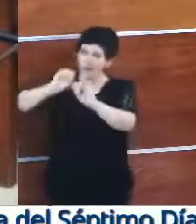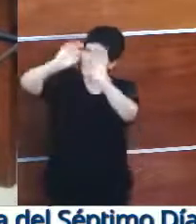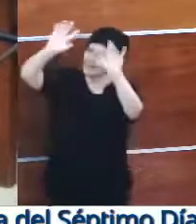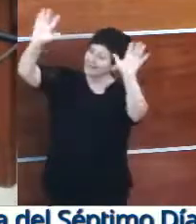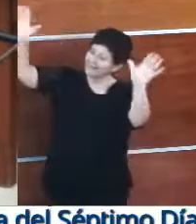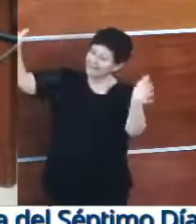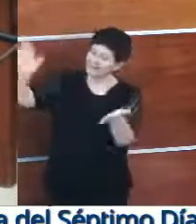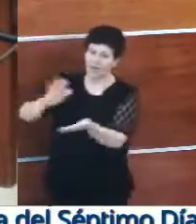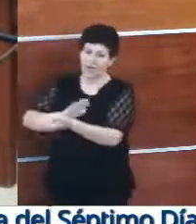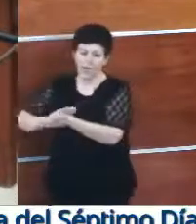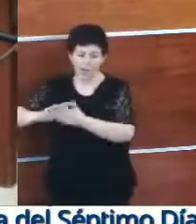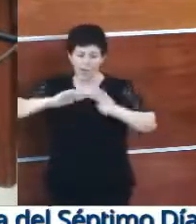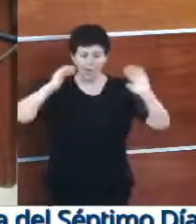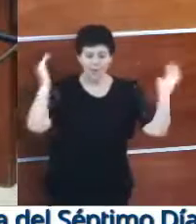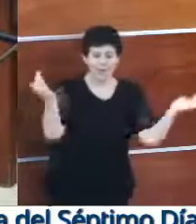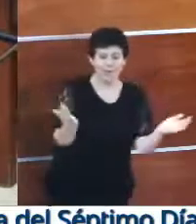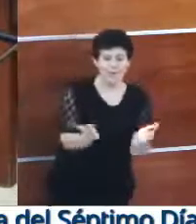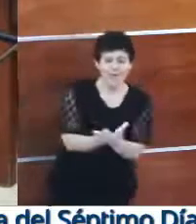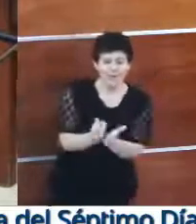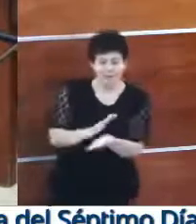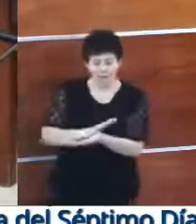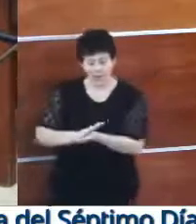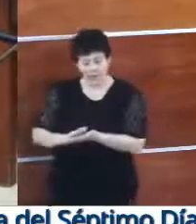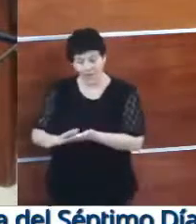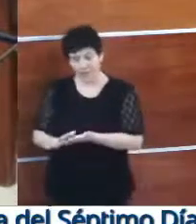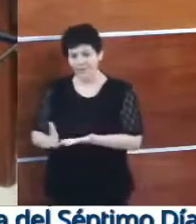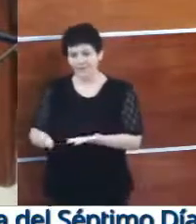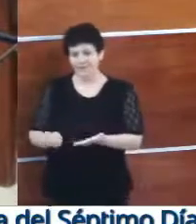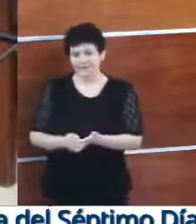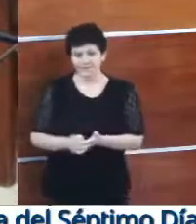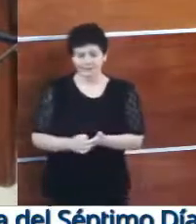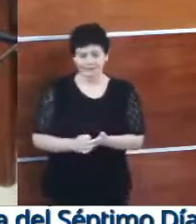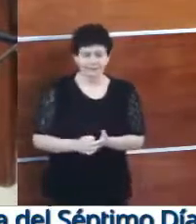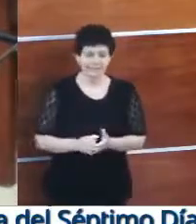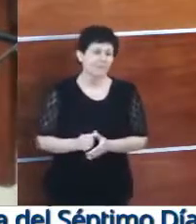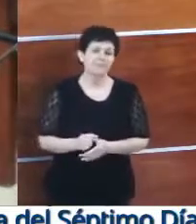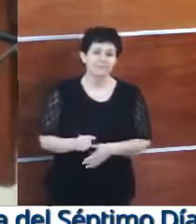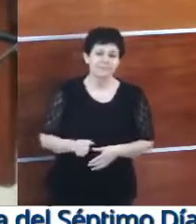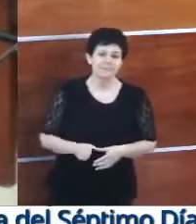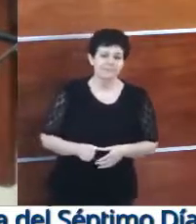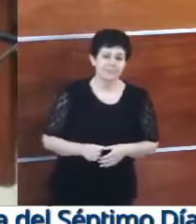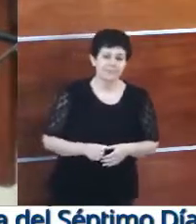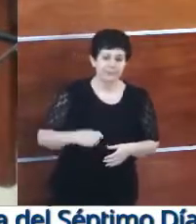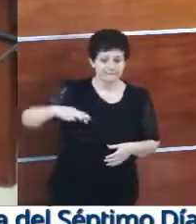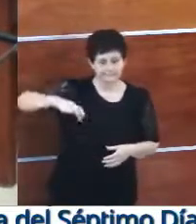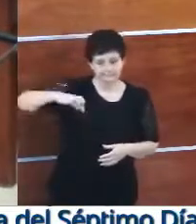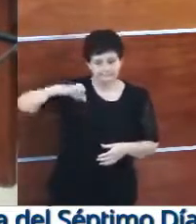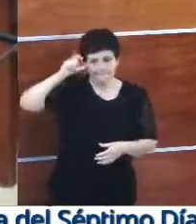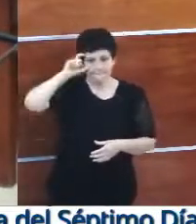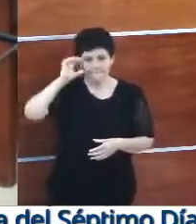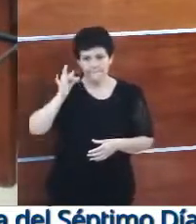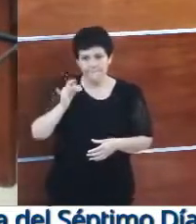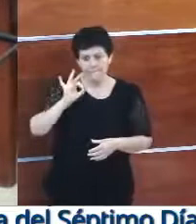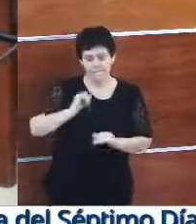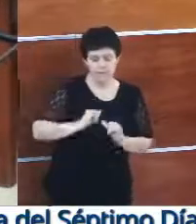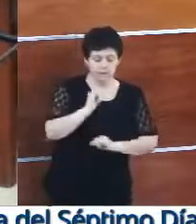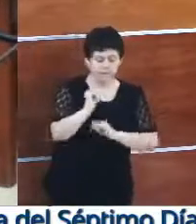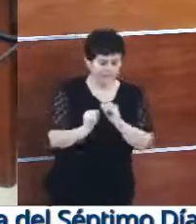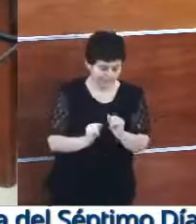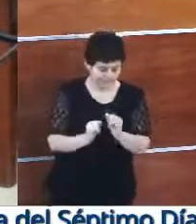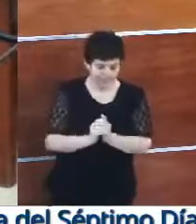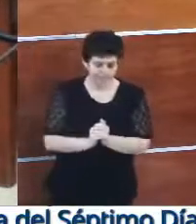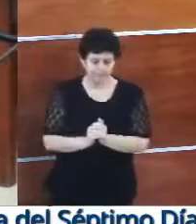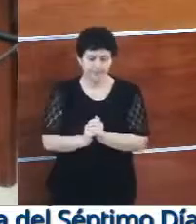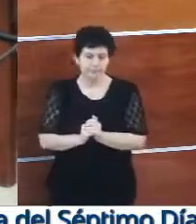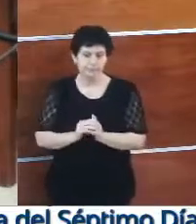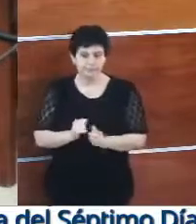una nueva tierra. Fíjense, el apóstol Pedro dice en el capítulo 3 del versículo 9, en esa segunda carta, el